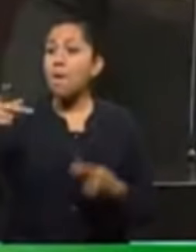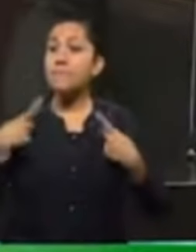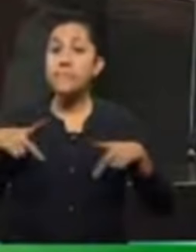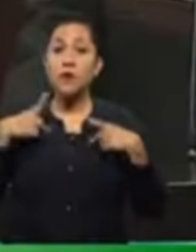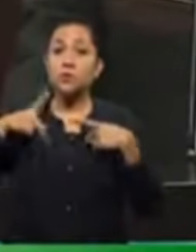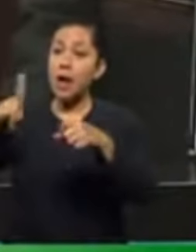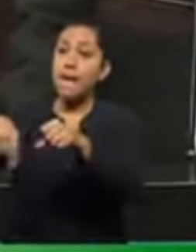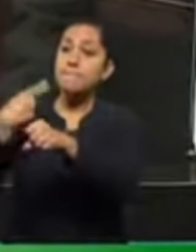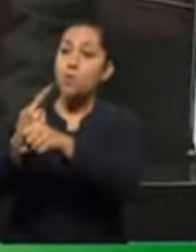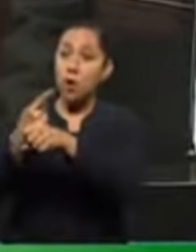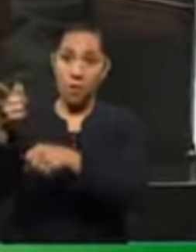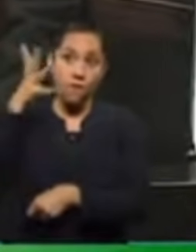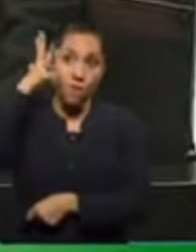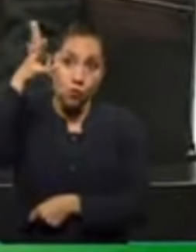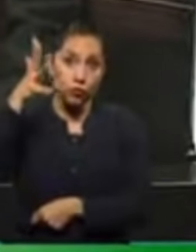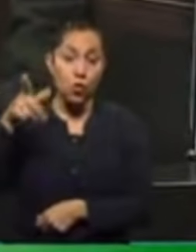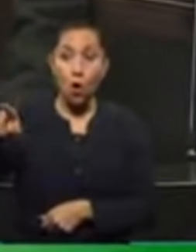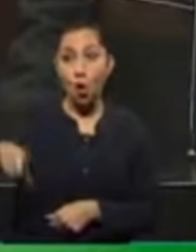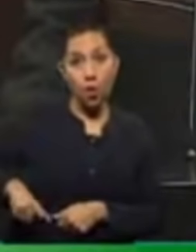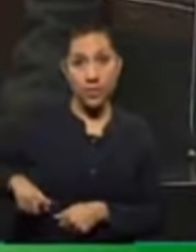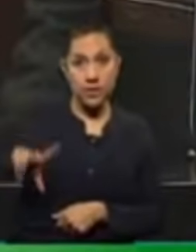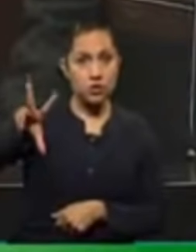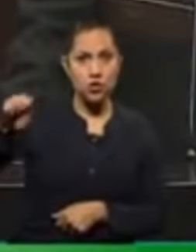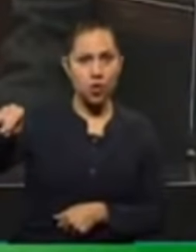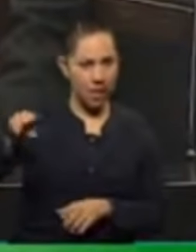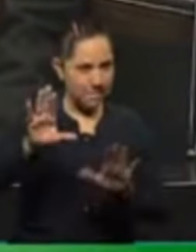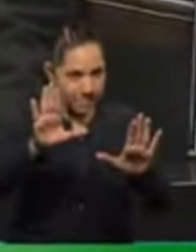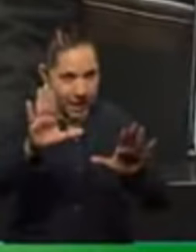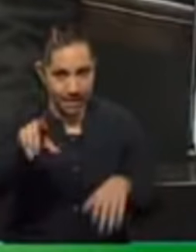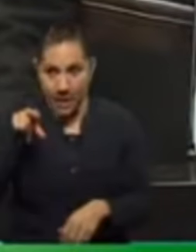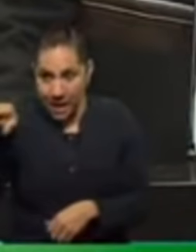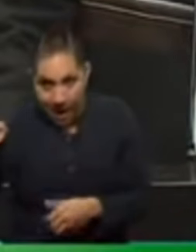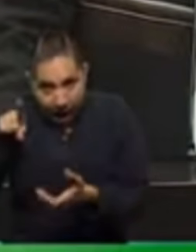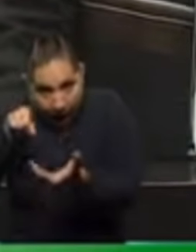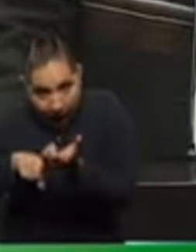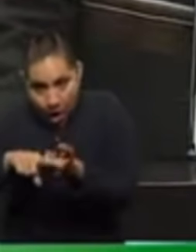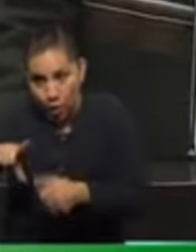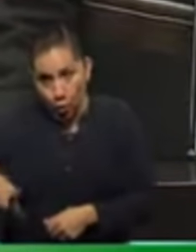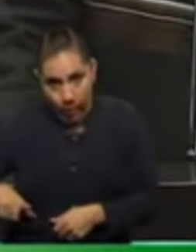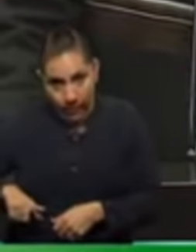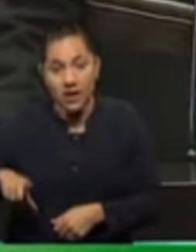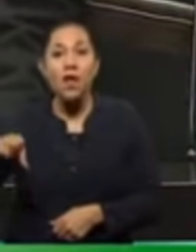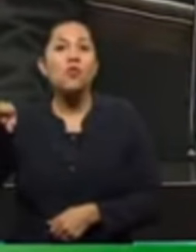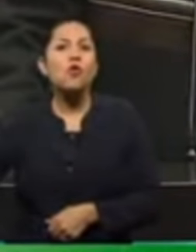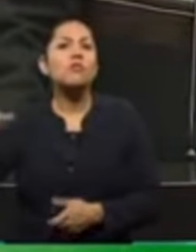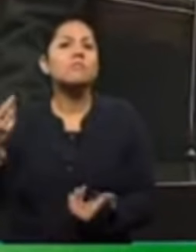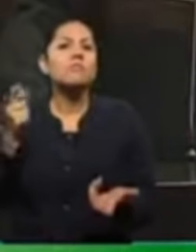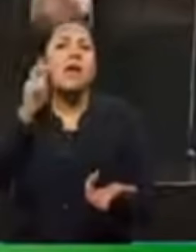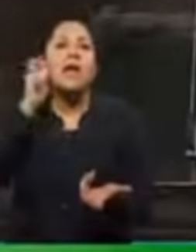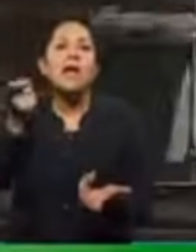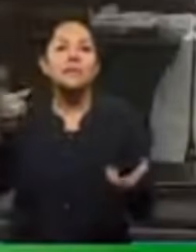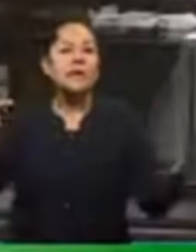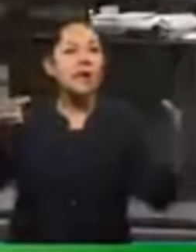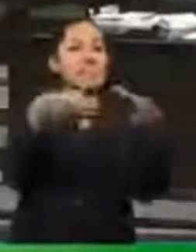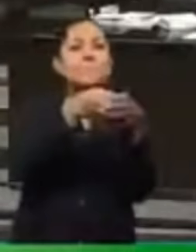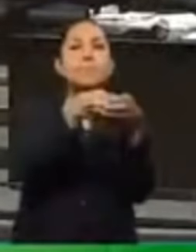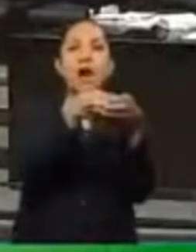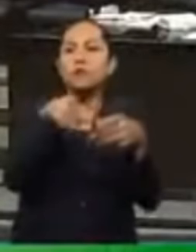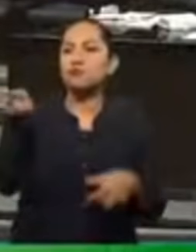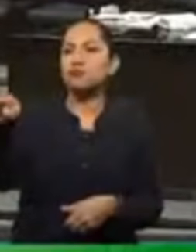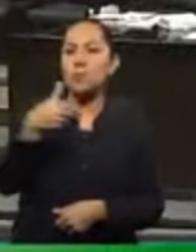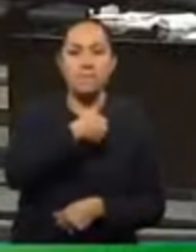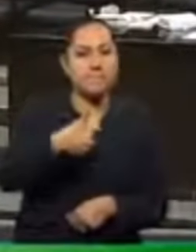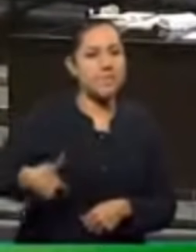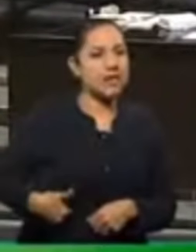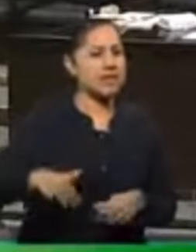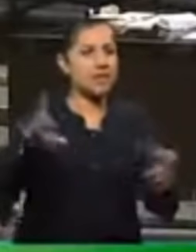de derechos humanos y garantías constitucionales es presidente del órgano electoral. Está sirviendo a la